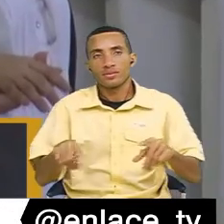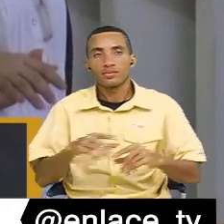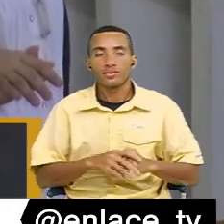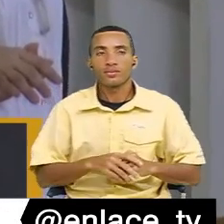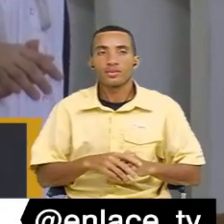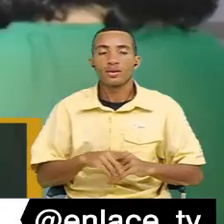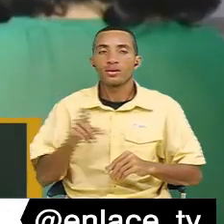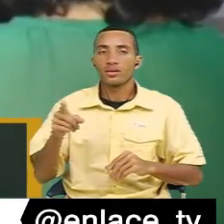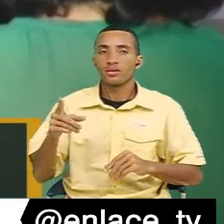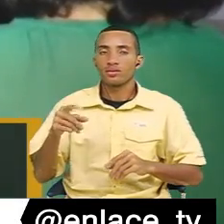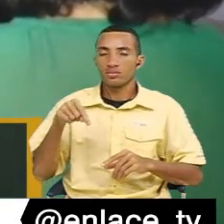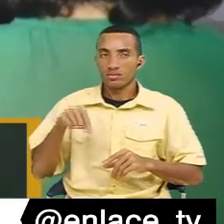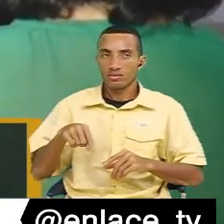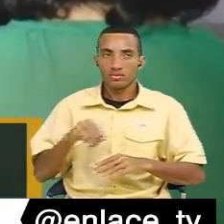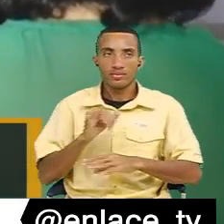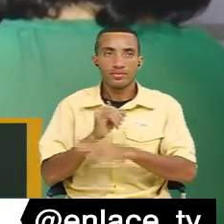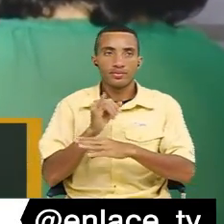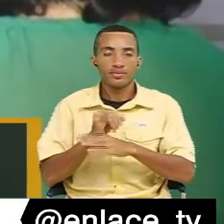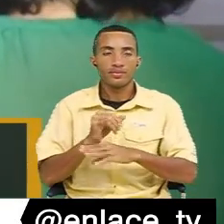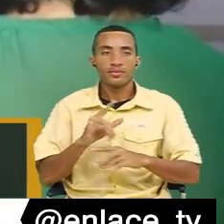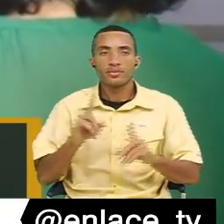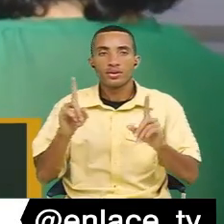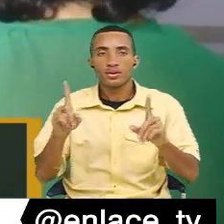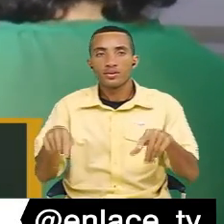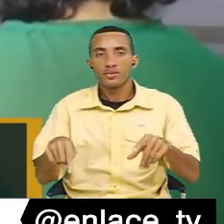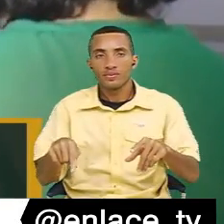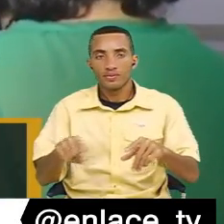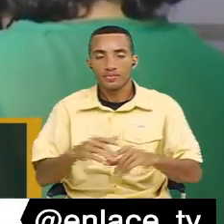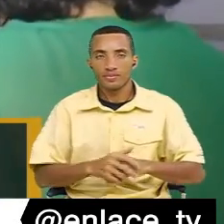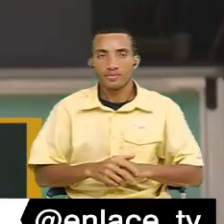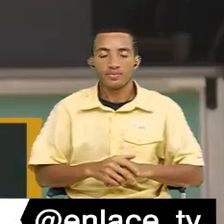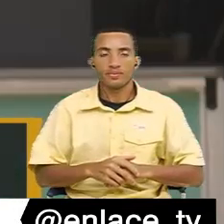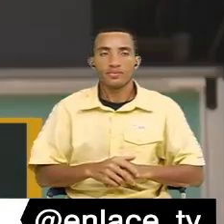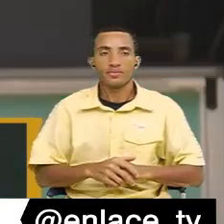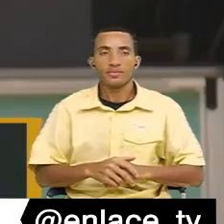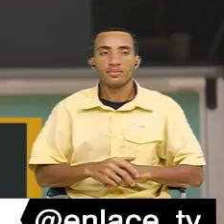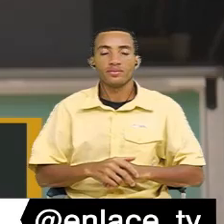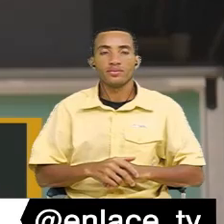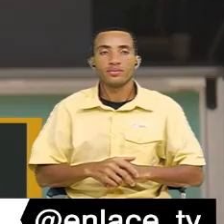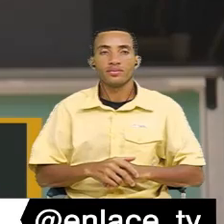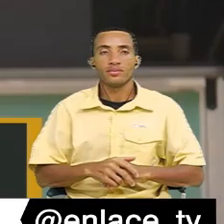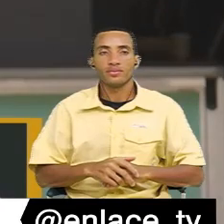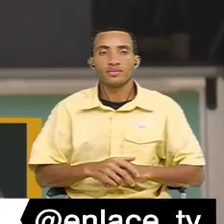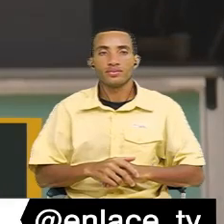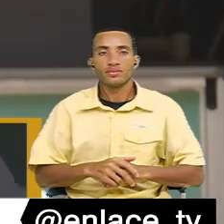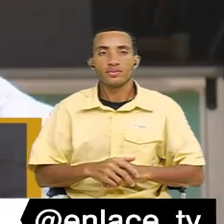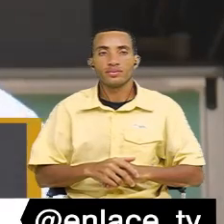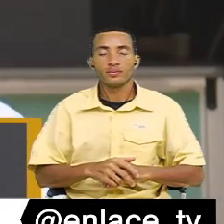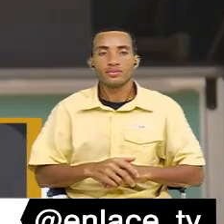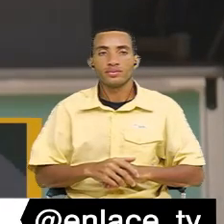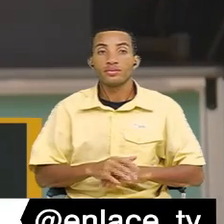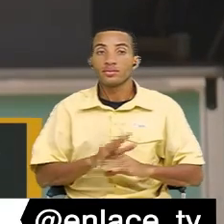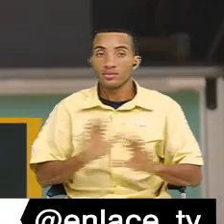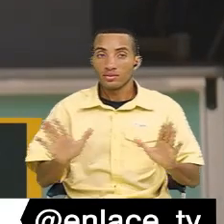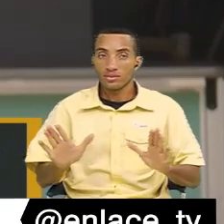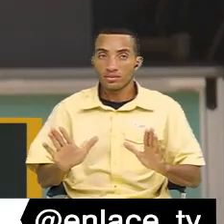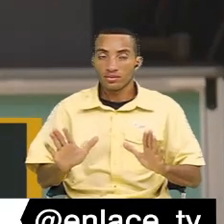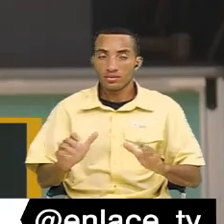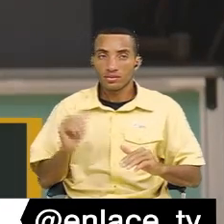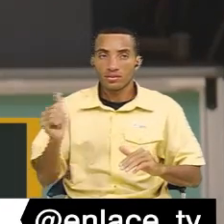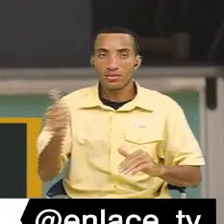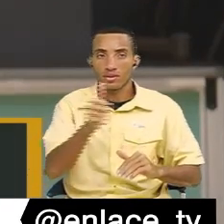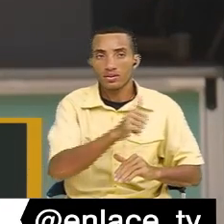parroquia. Y mira que es una experiencia muy bonita porque no es que uno la motive, sino ella en sí misma,